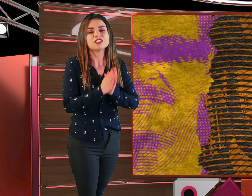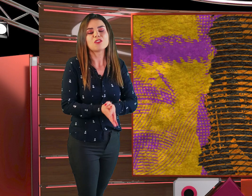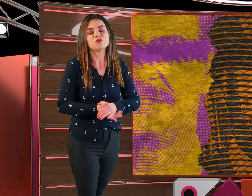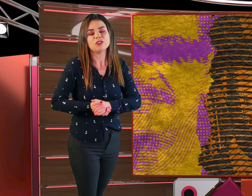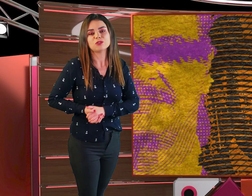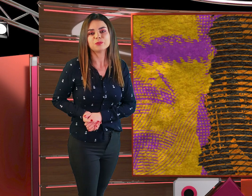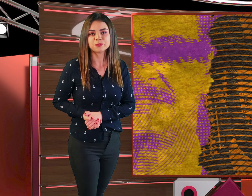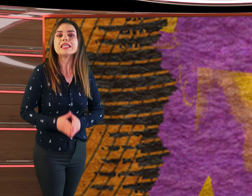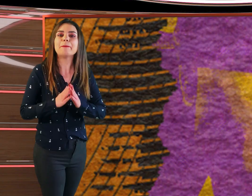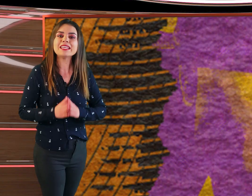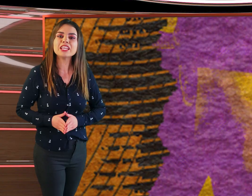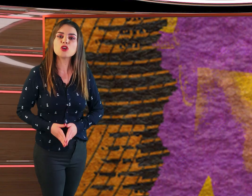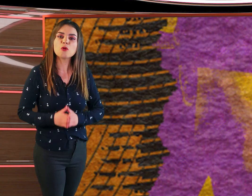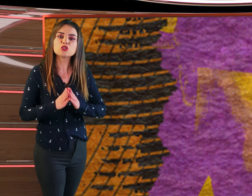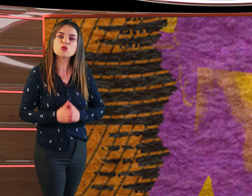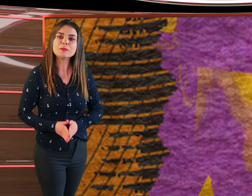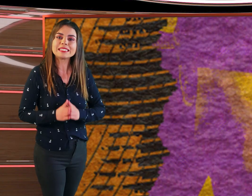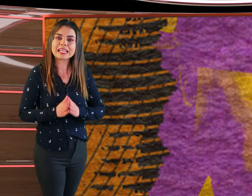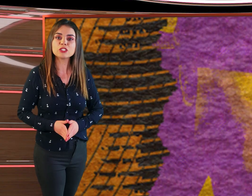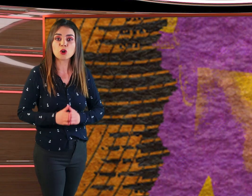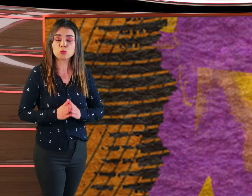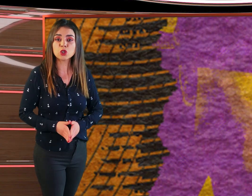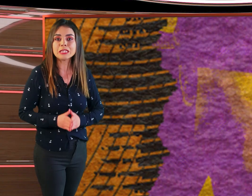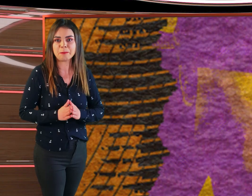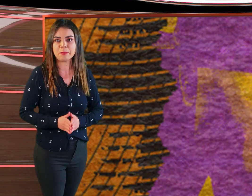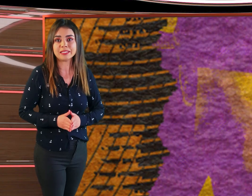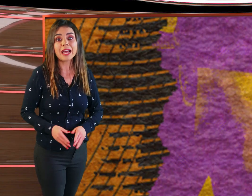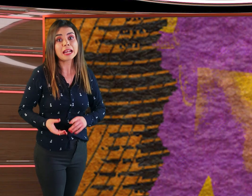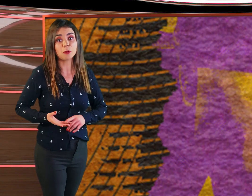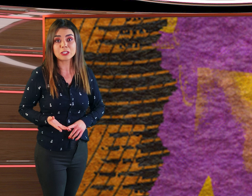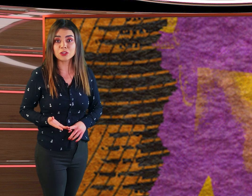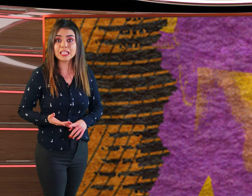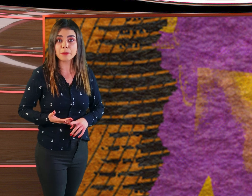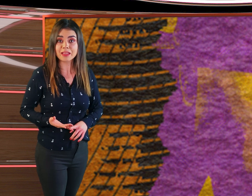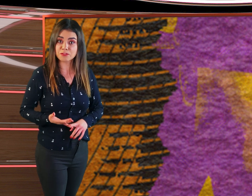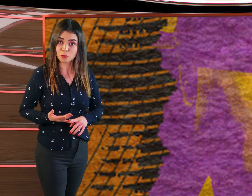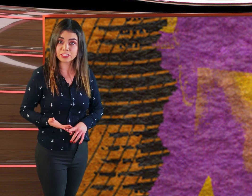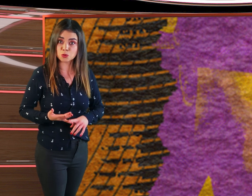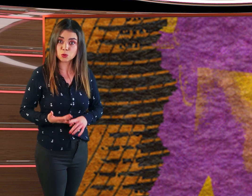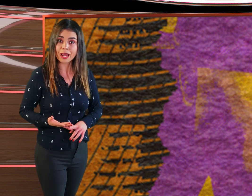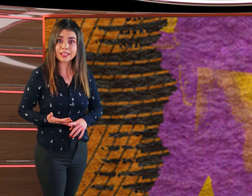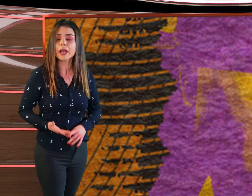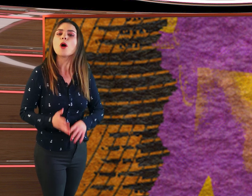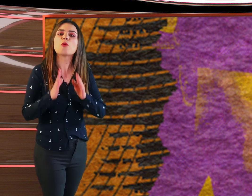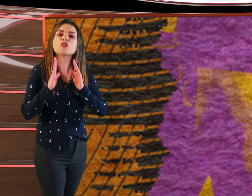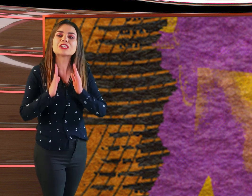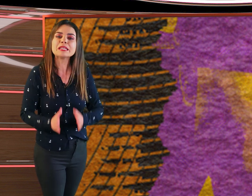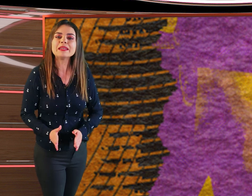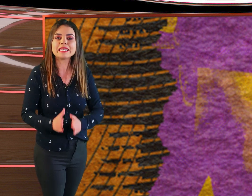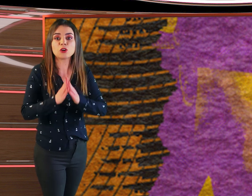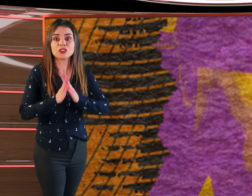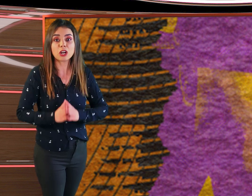a los Estados Unidos. Y a Peña Nieto por los múltiples casos de corrupción de Pemex, la aprobación de las llamadas reformas estructurales, por